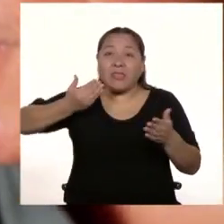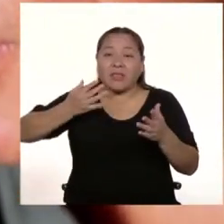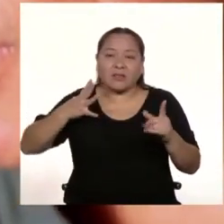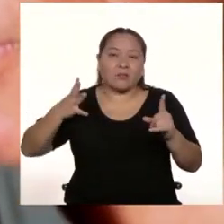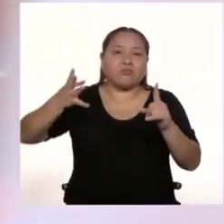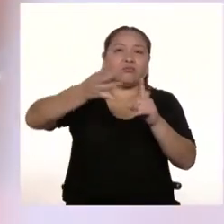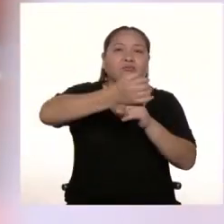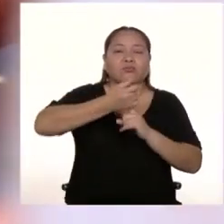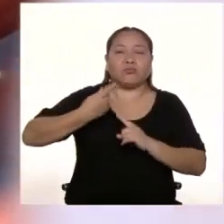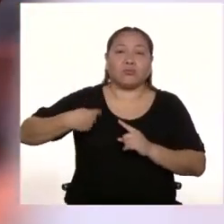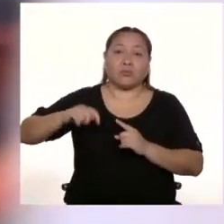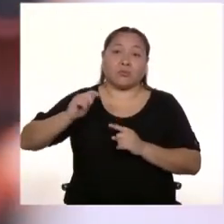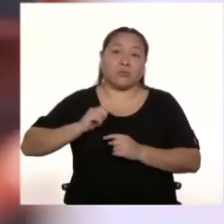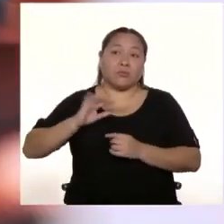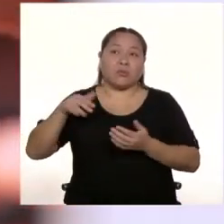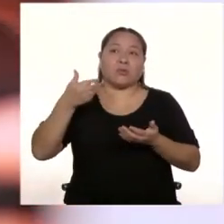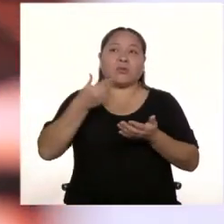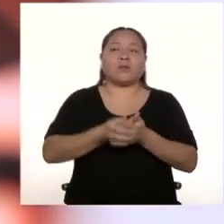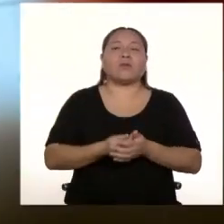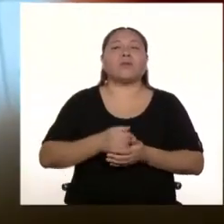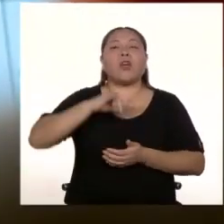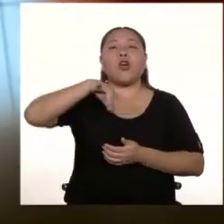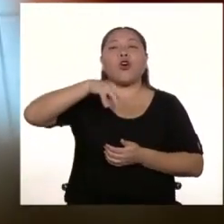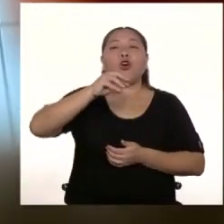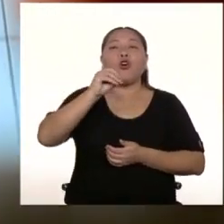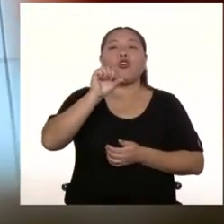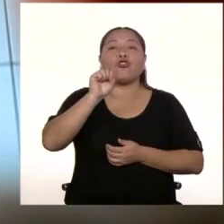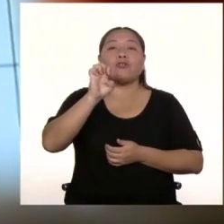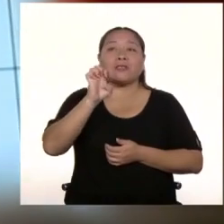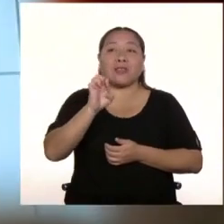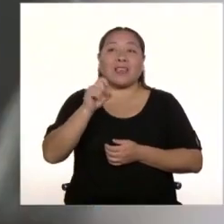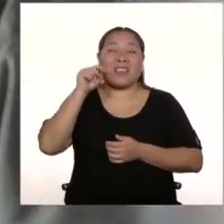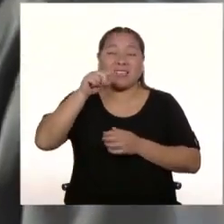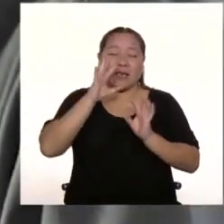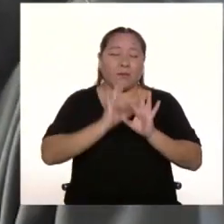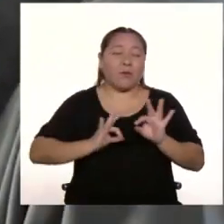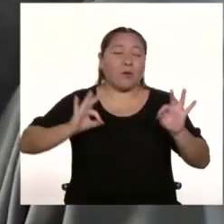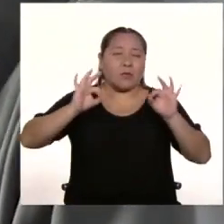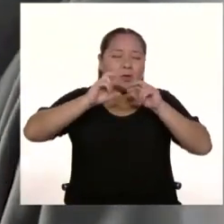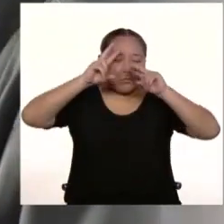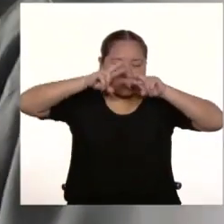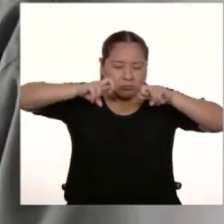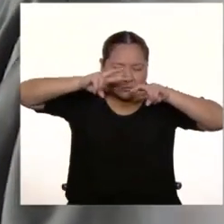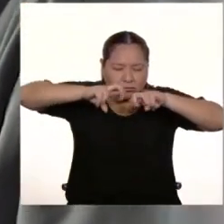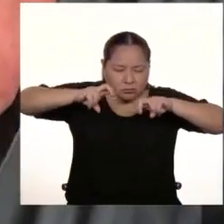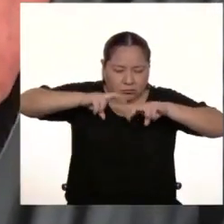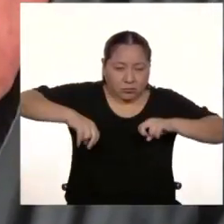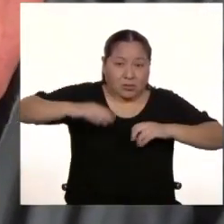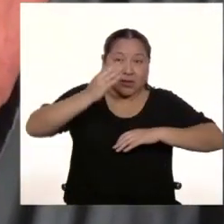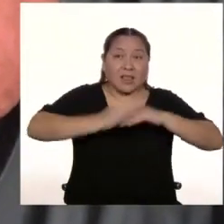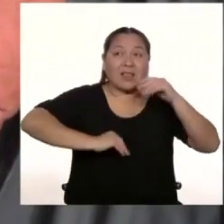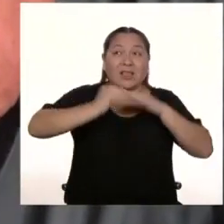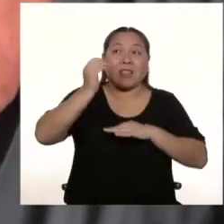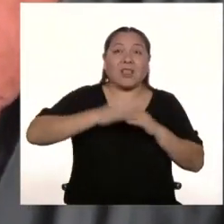José Canciani, uno de los más importantes investigadores de la historia del urbanismo y la arquitectura